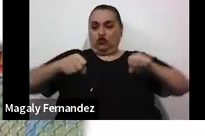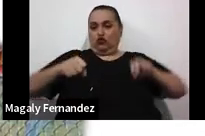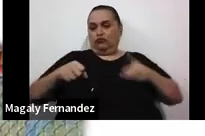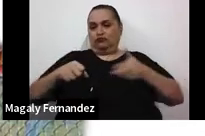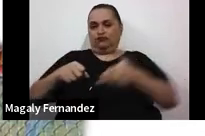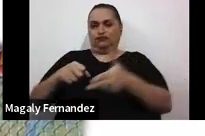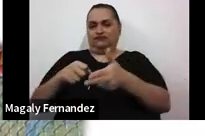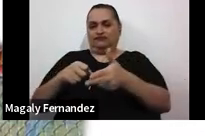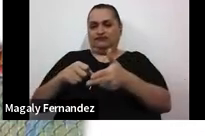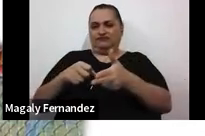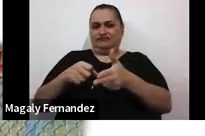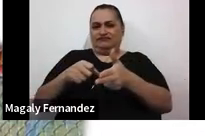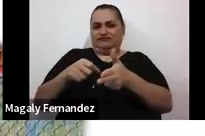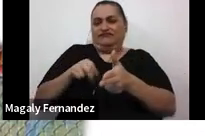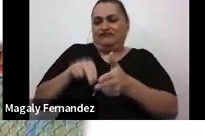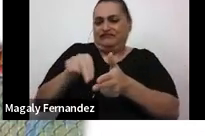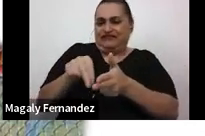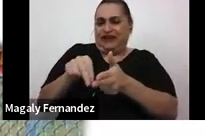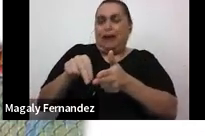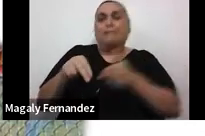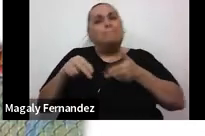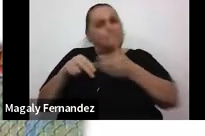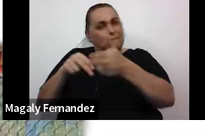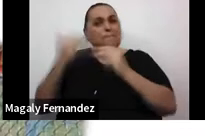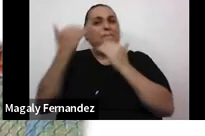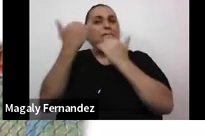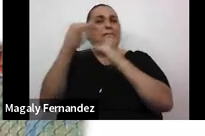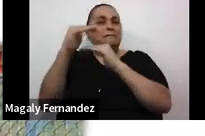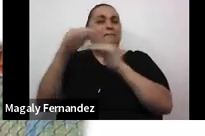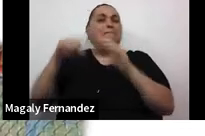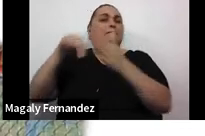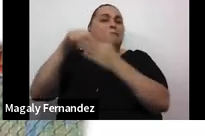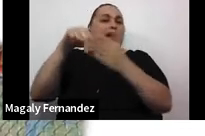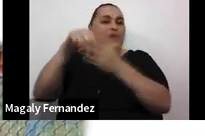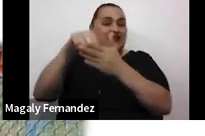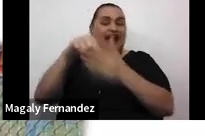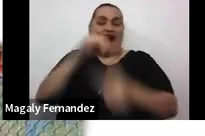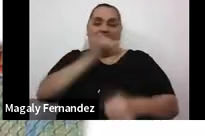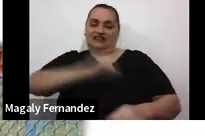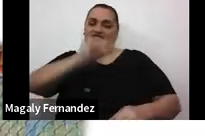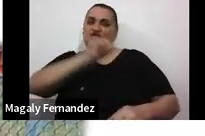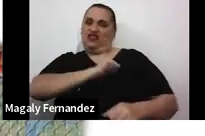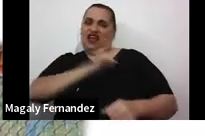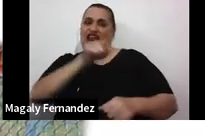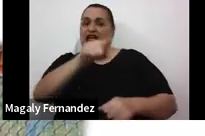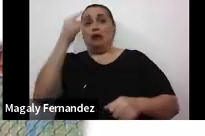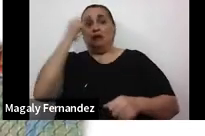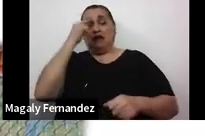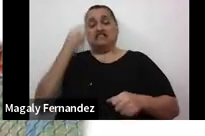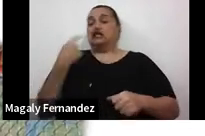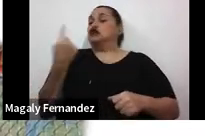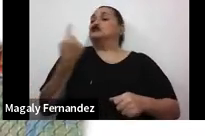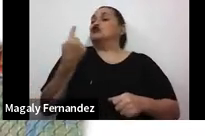Pero además es una barrera actitudinal sobre todo el dueño de esta moto cree que por esta cera únicamente pasa gente